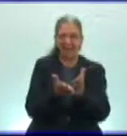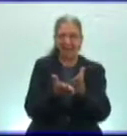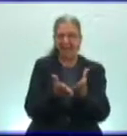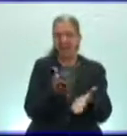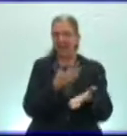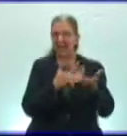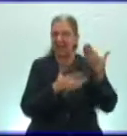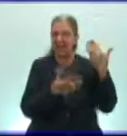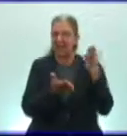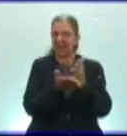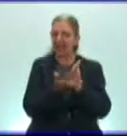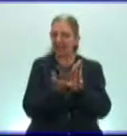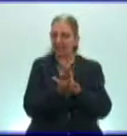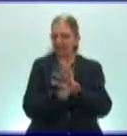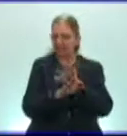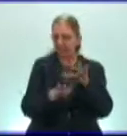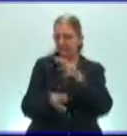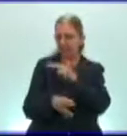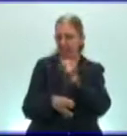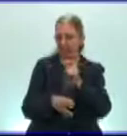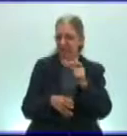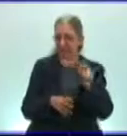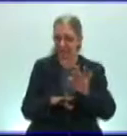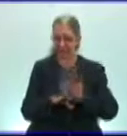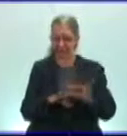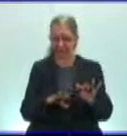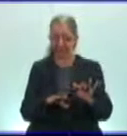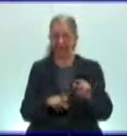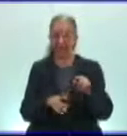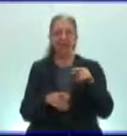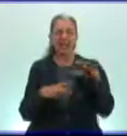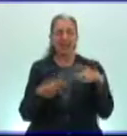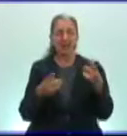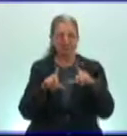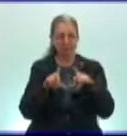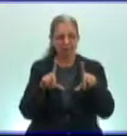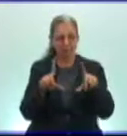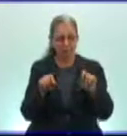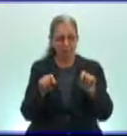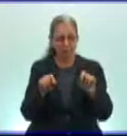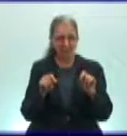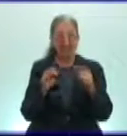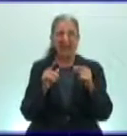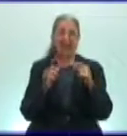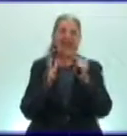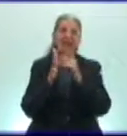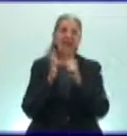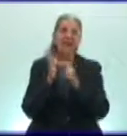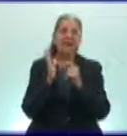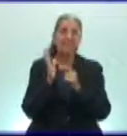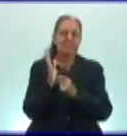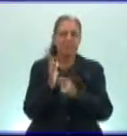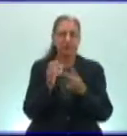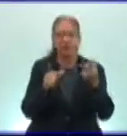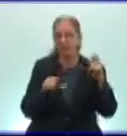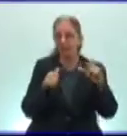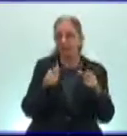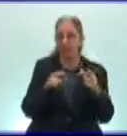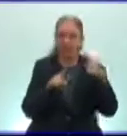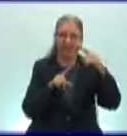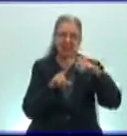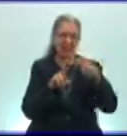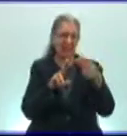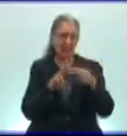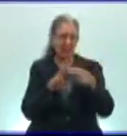anterior con sus profesores. Y me refiero al concepto de elemento químico. Por eso el tema de nuestra clase es